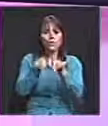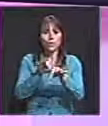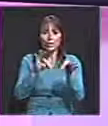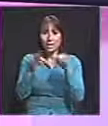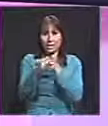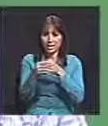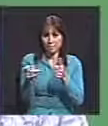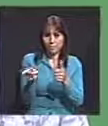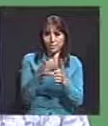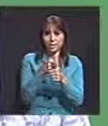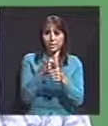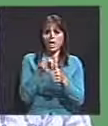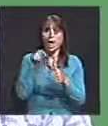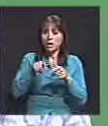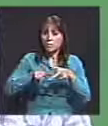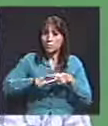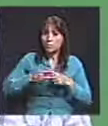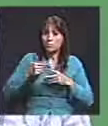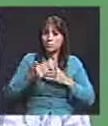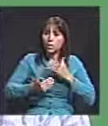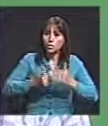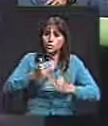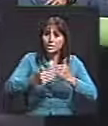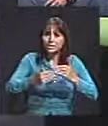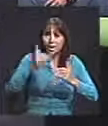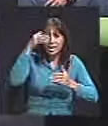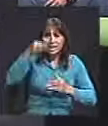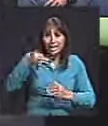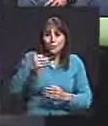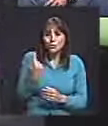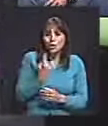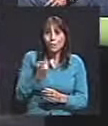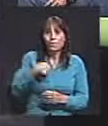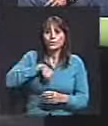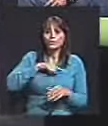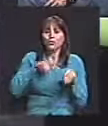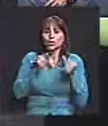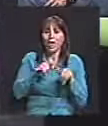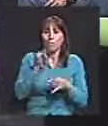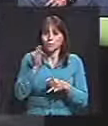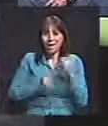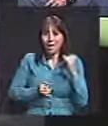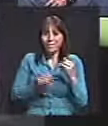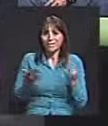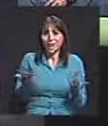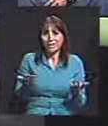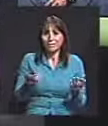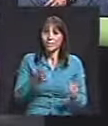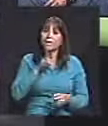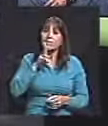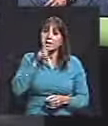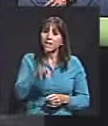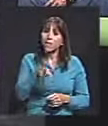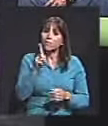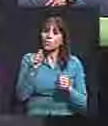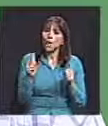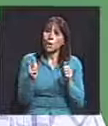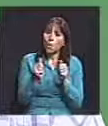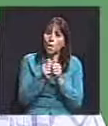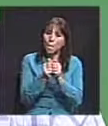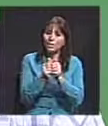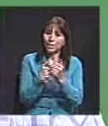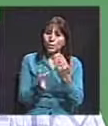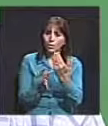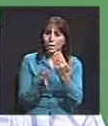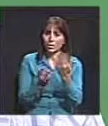inició ese proceso, que creo que solo nosotros quedamos al final un poco, ¿verdad? En realidad fue un acompañamiento técnico básicamente,